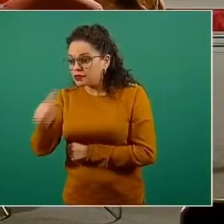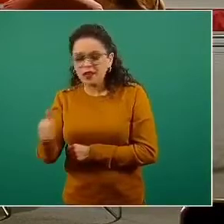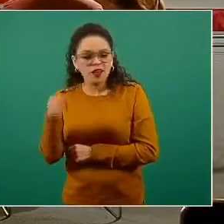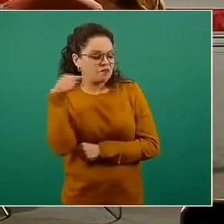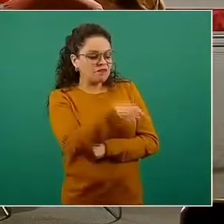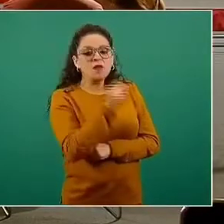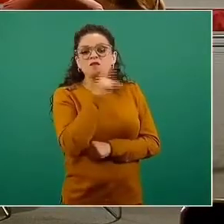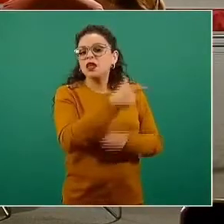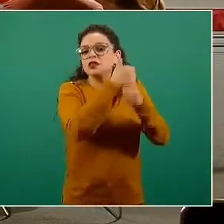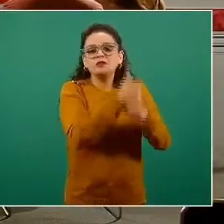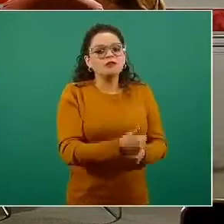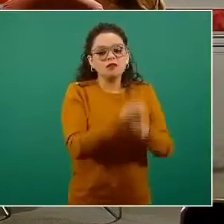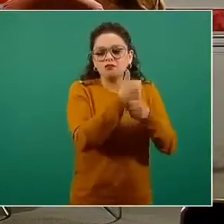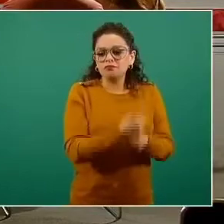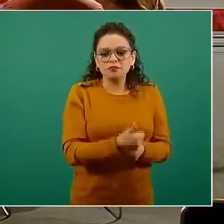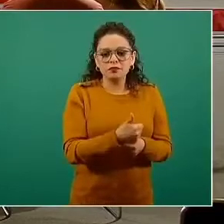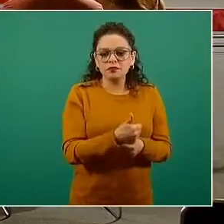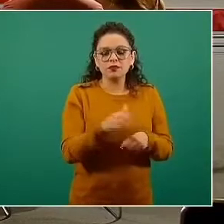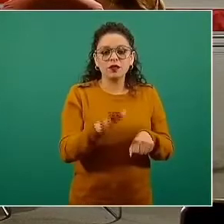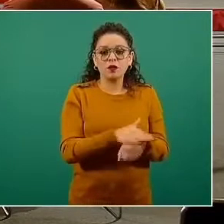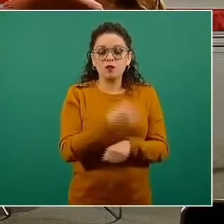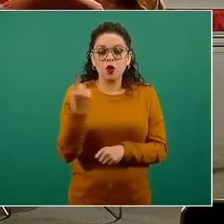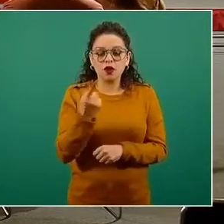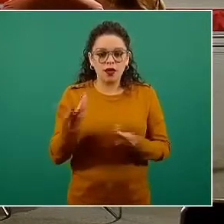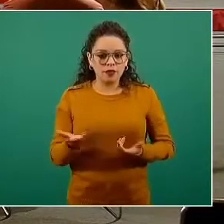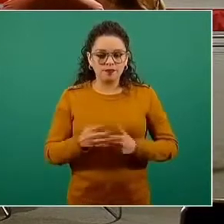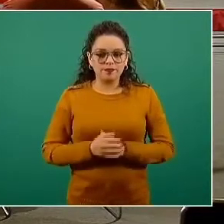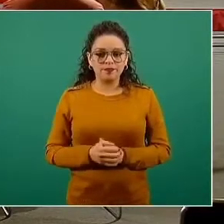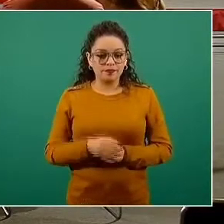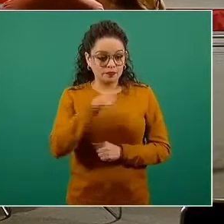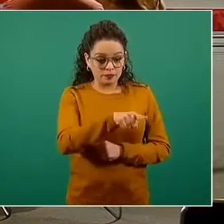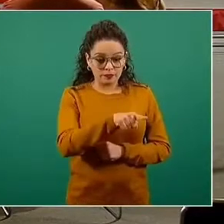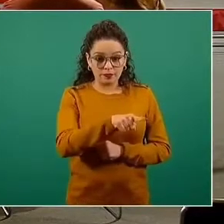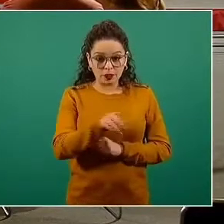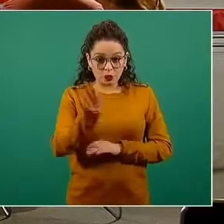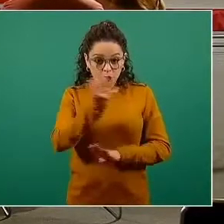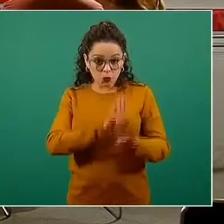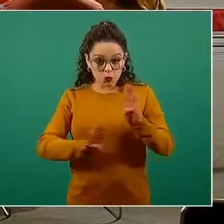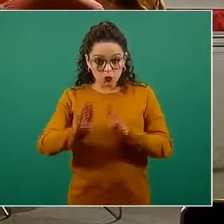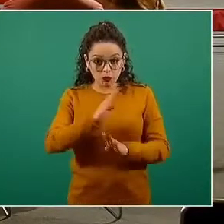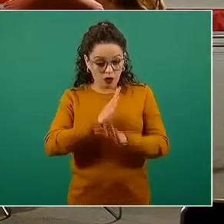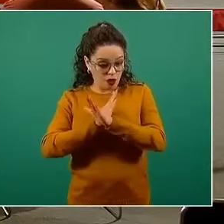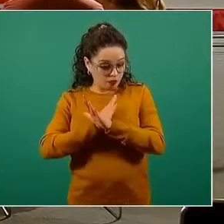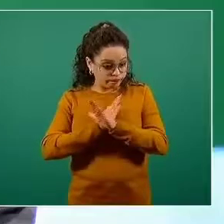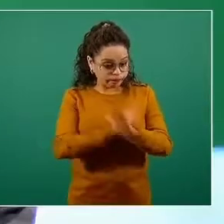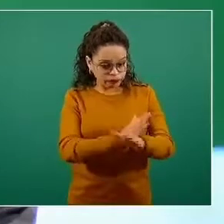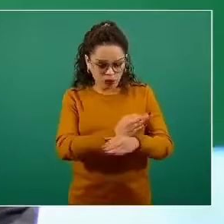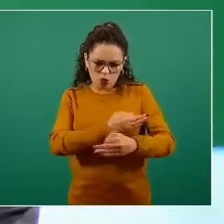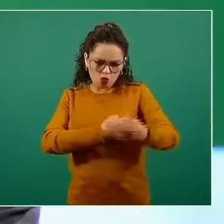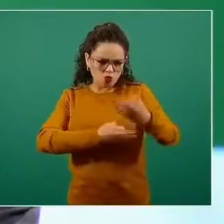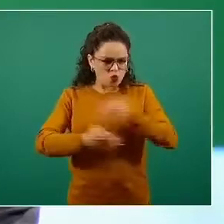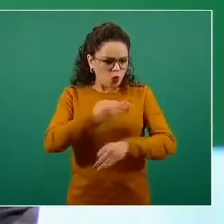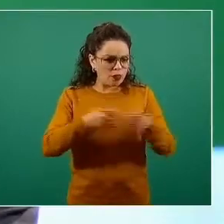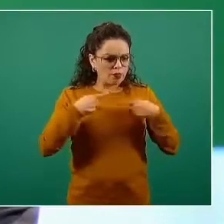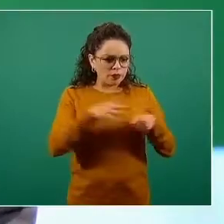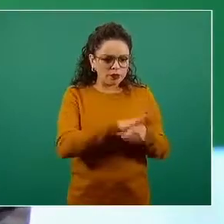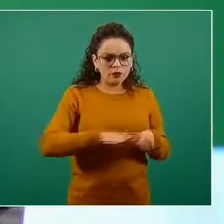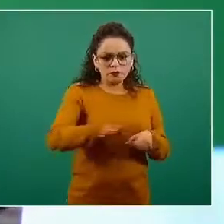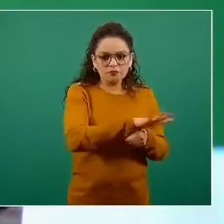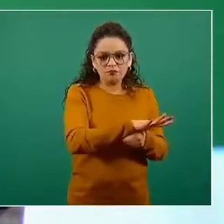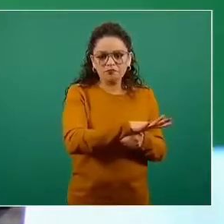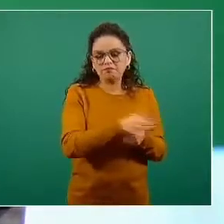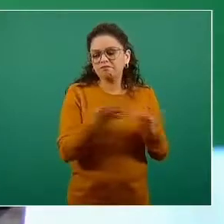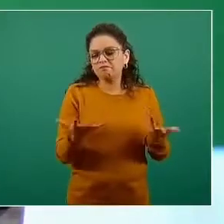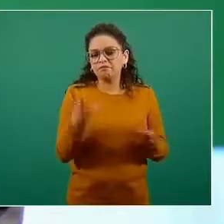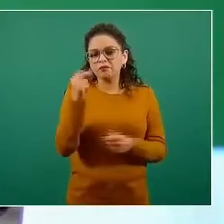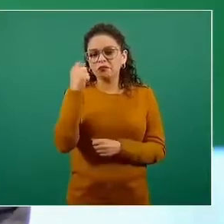no sufre, acaso porque logre ser inmune biológicamente toda su población, de todos modos va a sufrir los embates